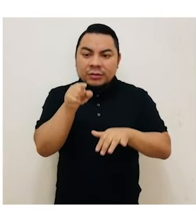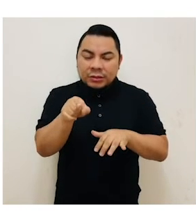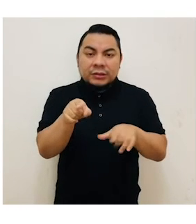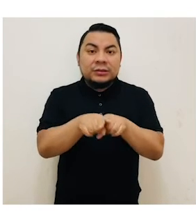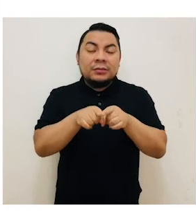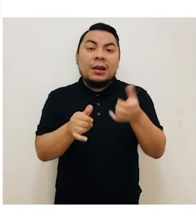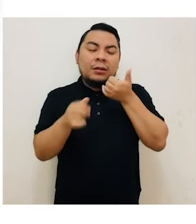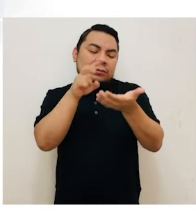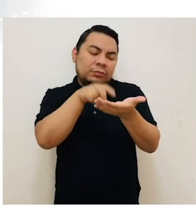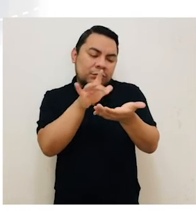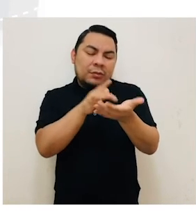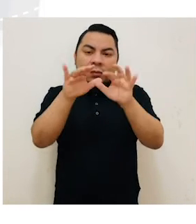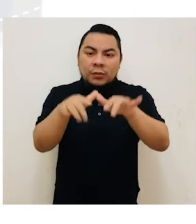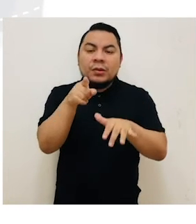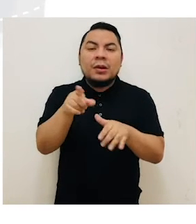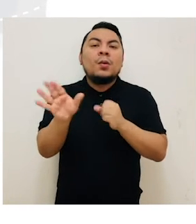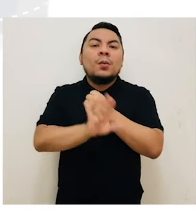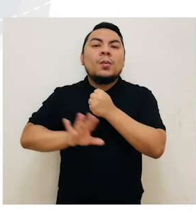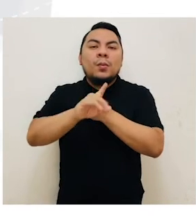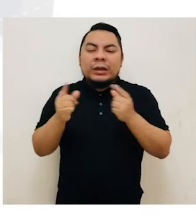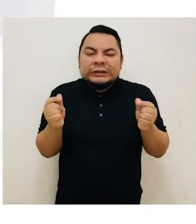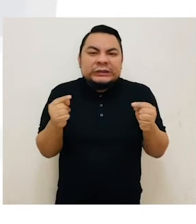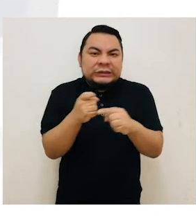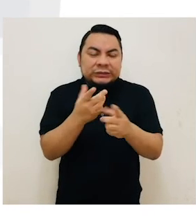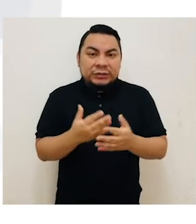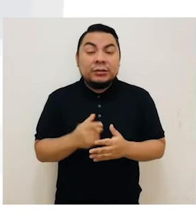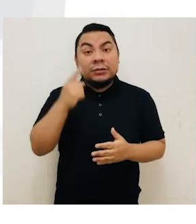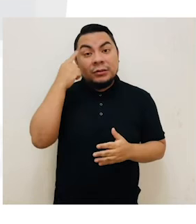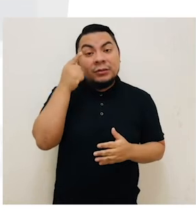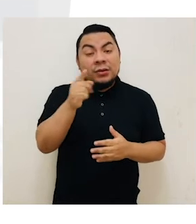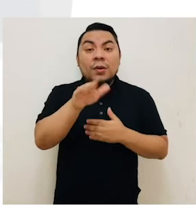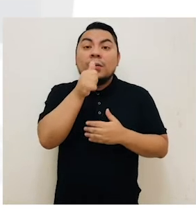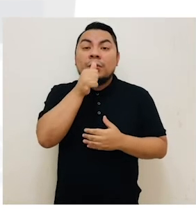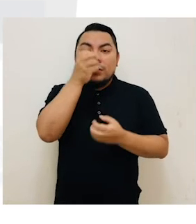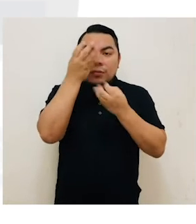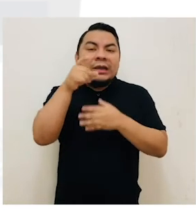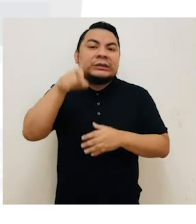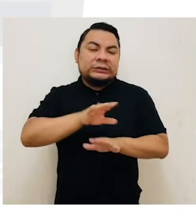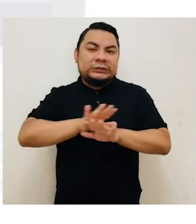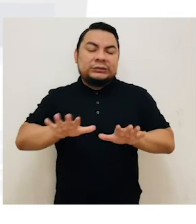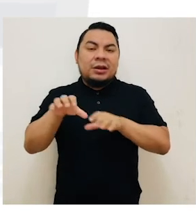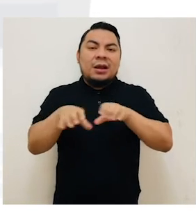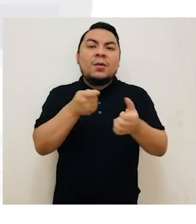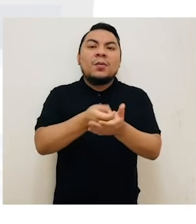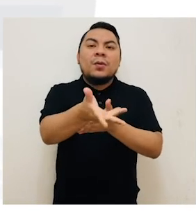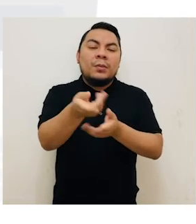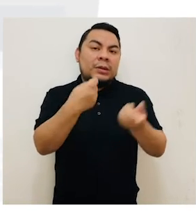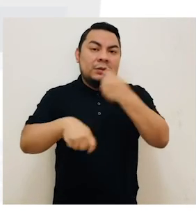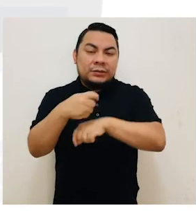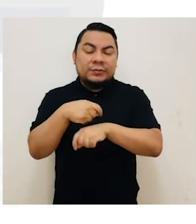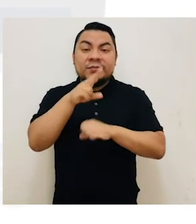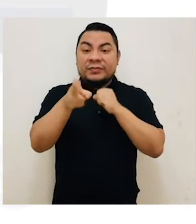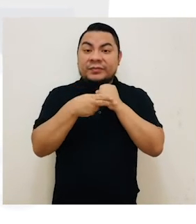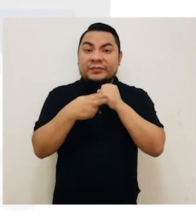forma, el dispositivo debe contar con antivirus. Recuerda, brinda solo los datos personales necesarios para realizar la compra.